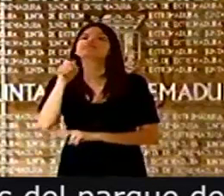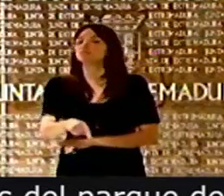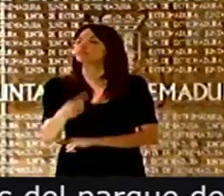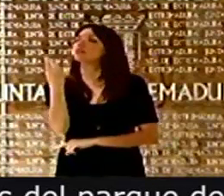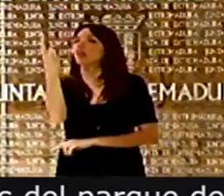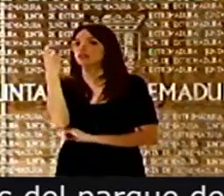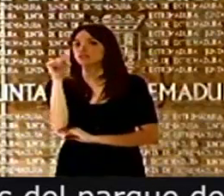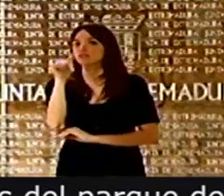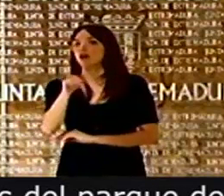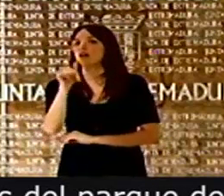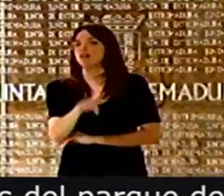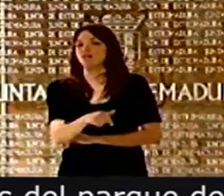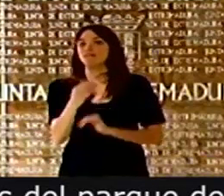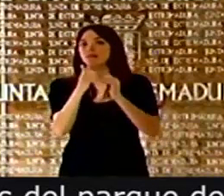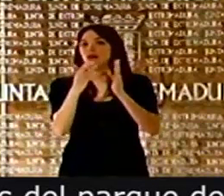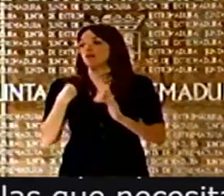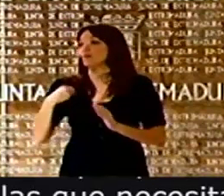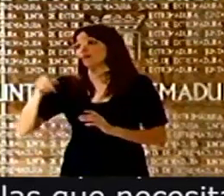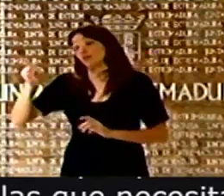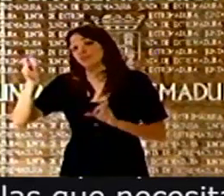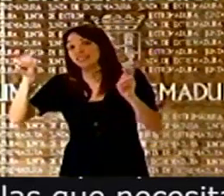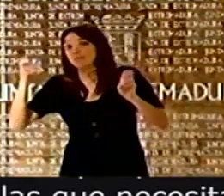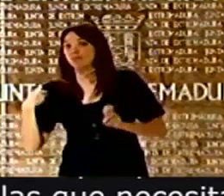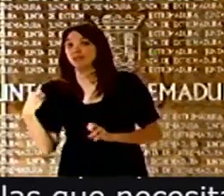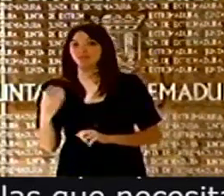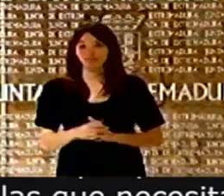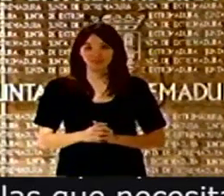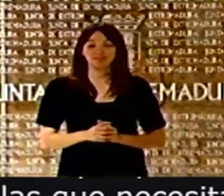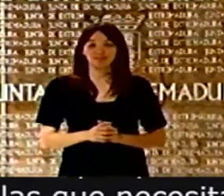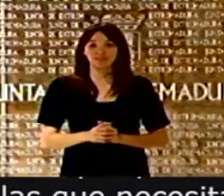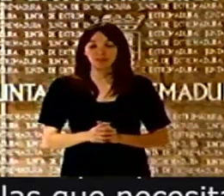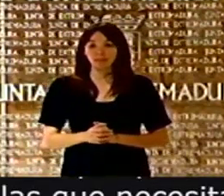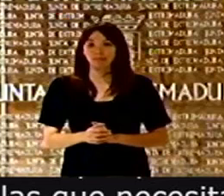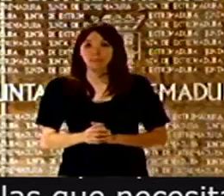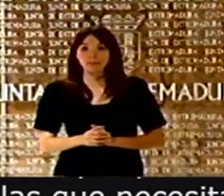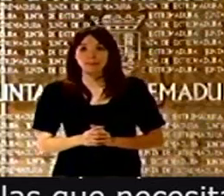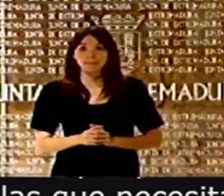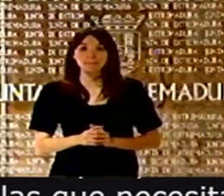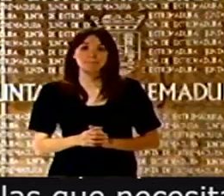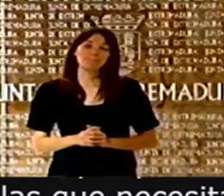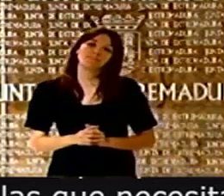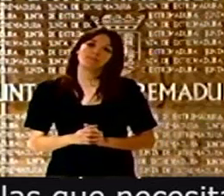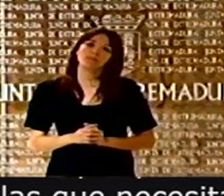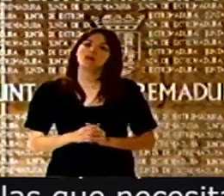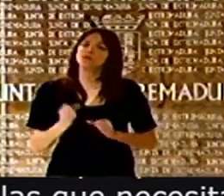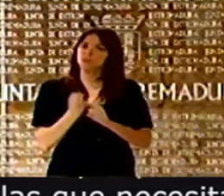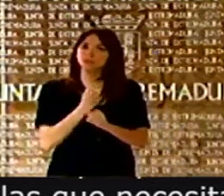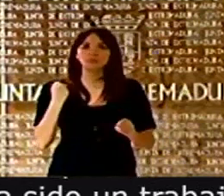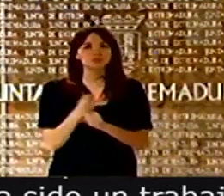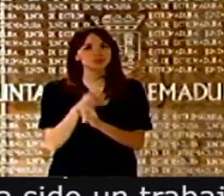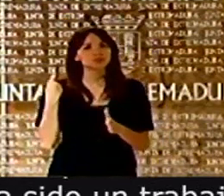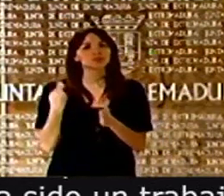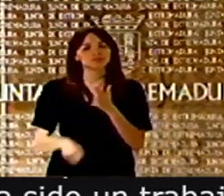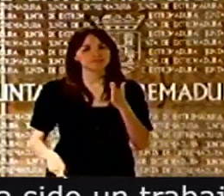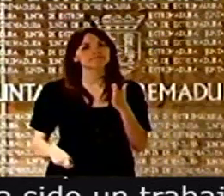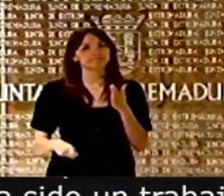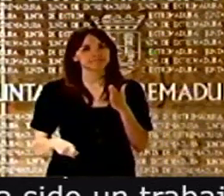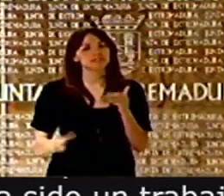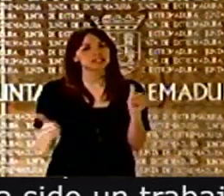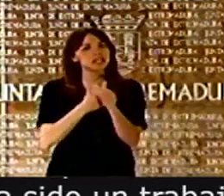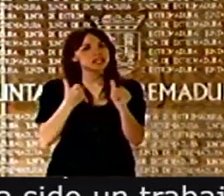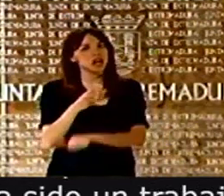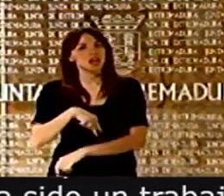necesitan esas, que es por lo que usted me está preguntando. Ha sido un trabajo bastante intenso por parte de la Secretaría General de Vivienda y ahora los compañeros